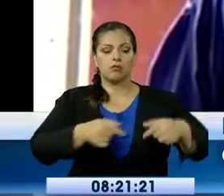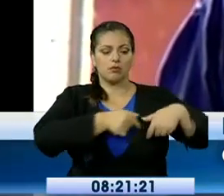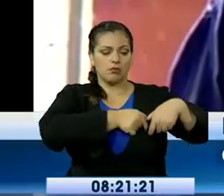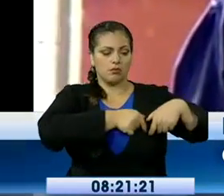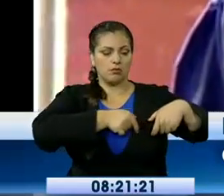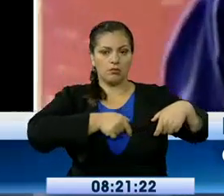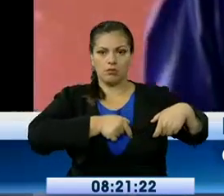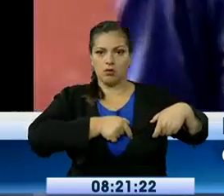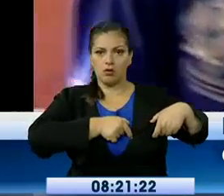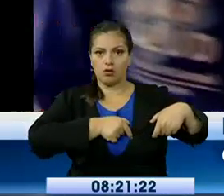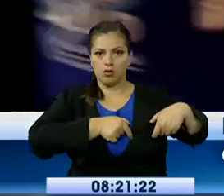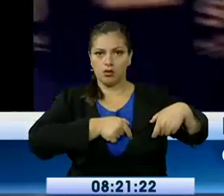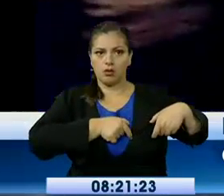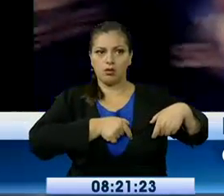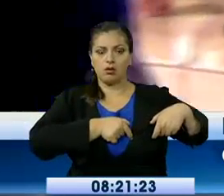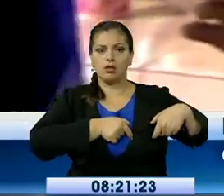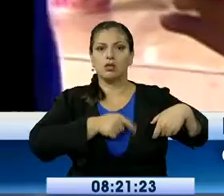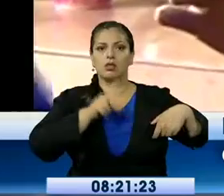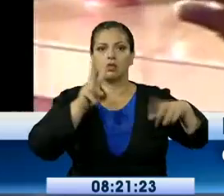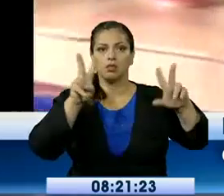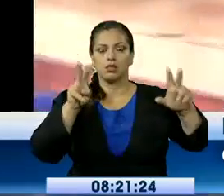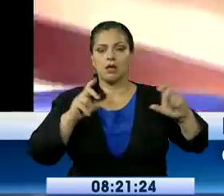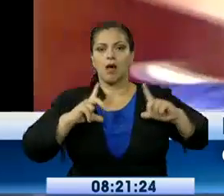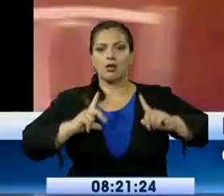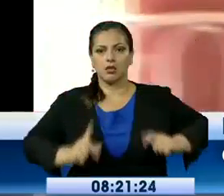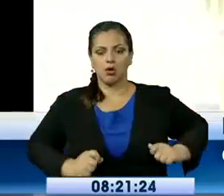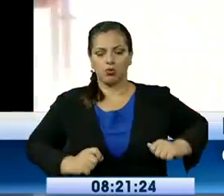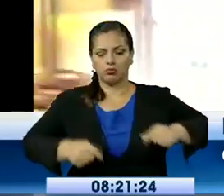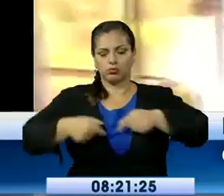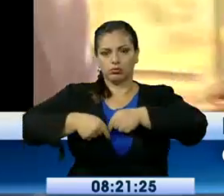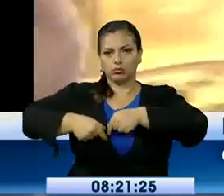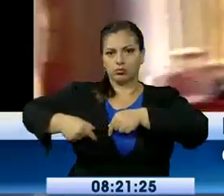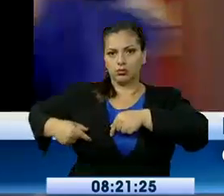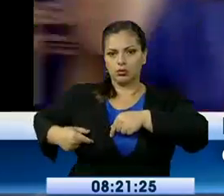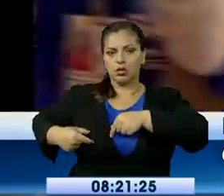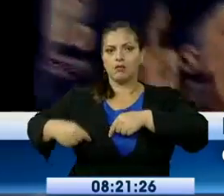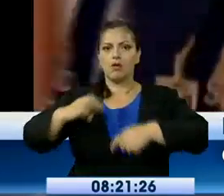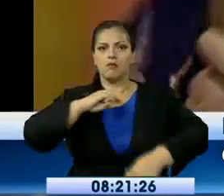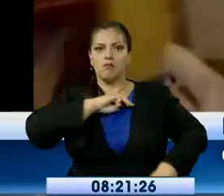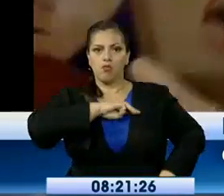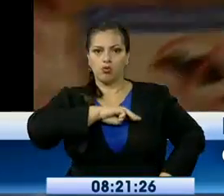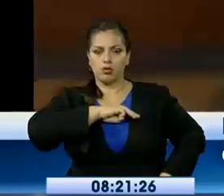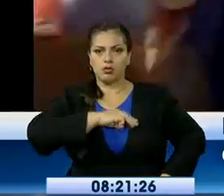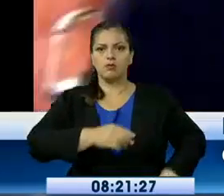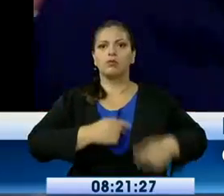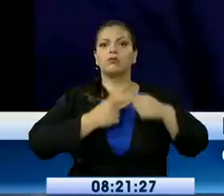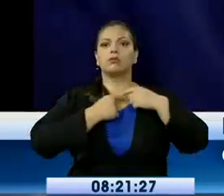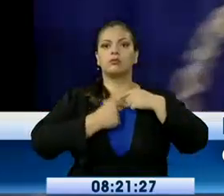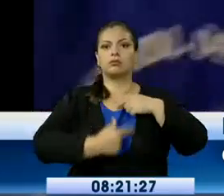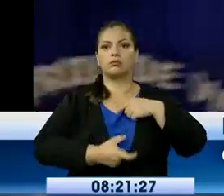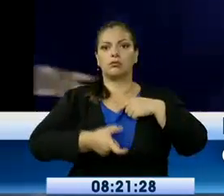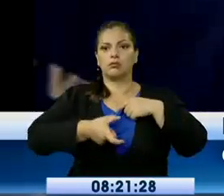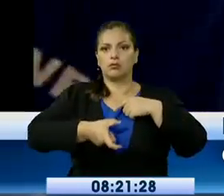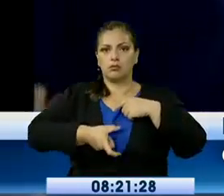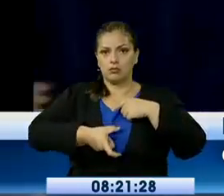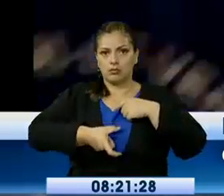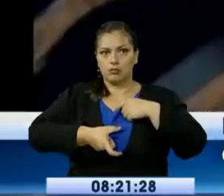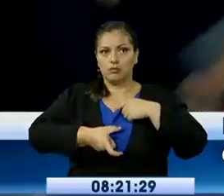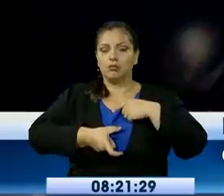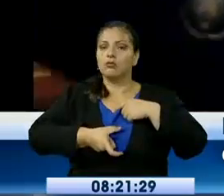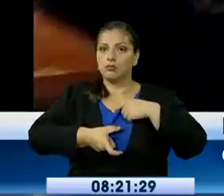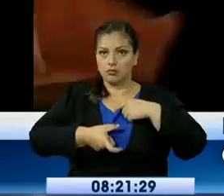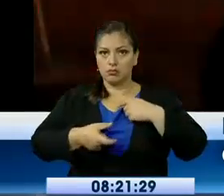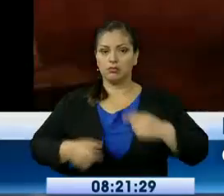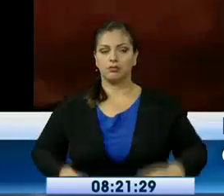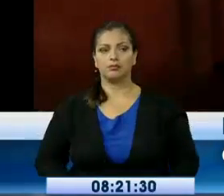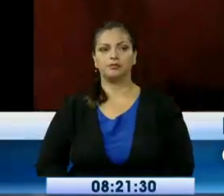juntos. Es un contingente, vamos saliendo. Muchísimas gracias, señores, a los dueños de la vivienda. Es muy importante conocer que